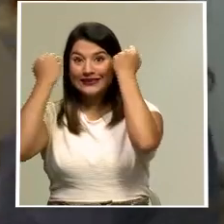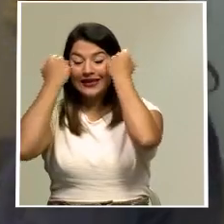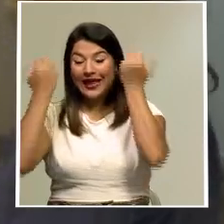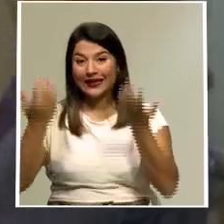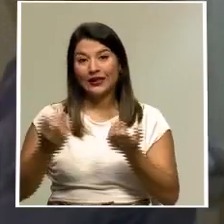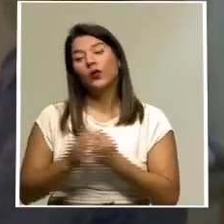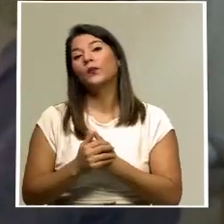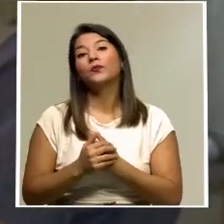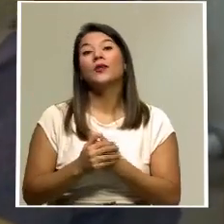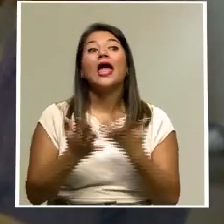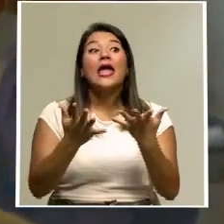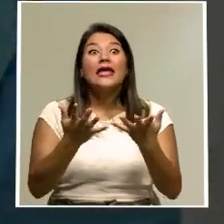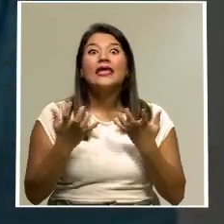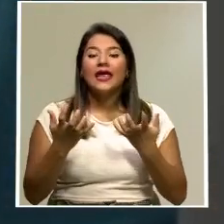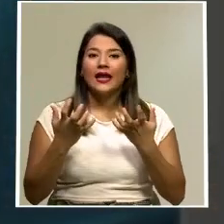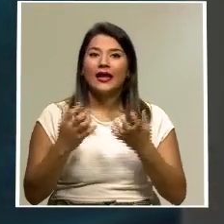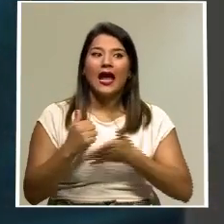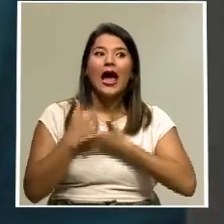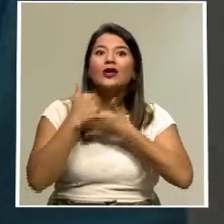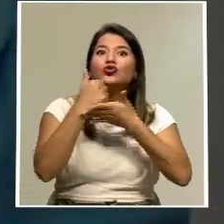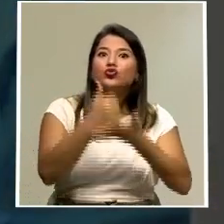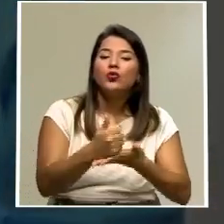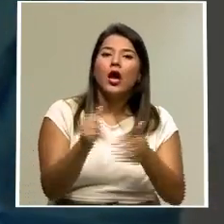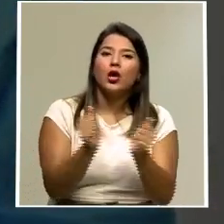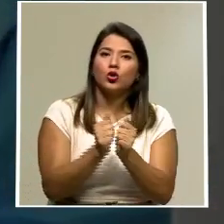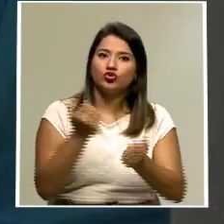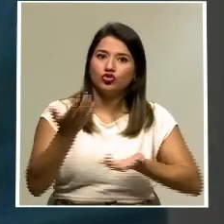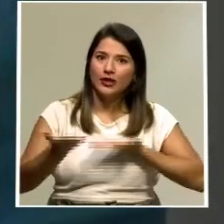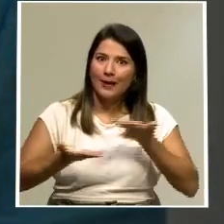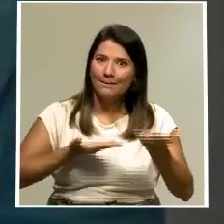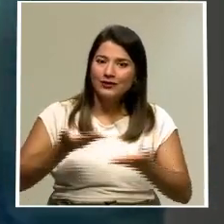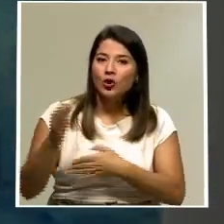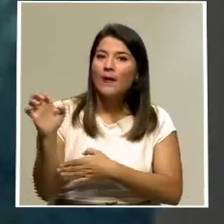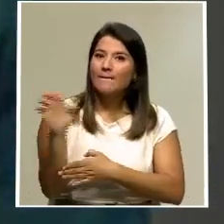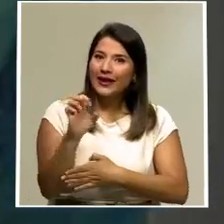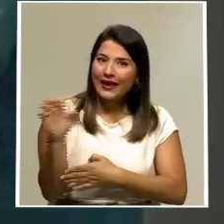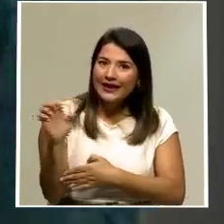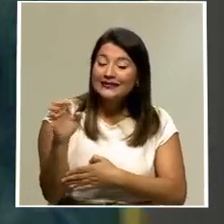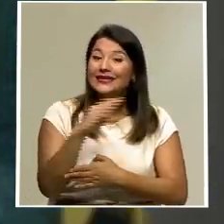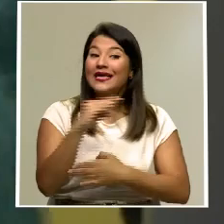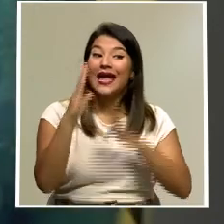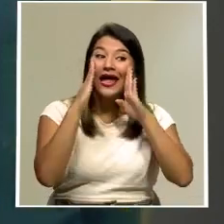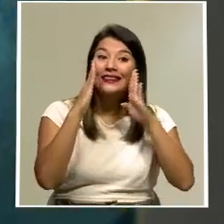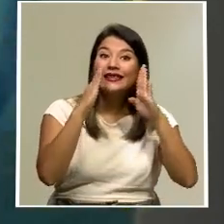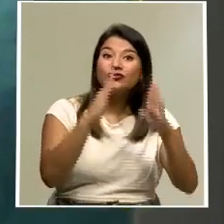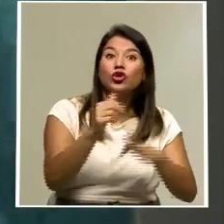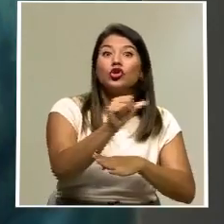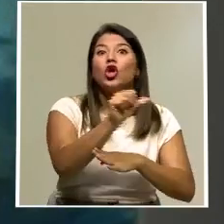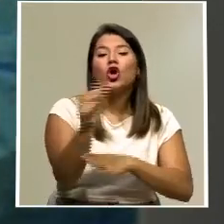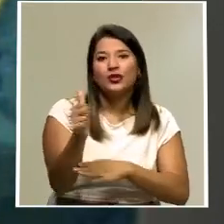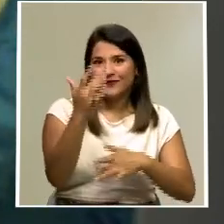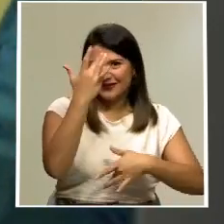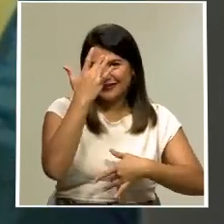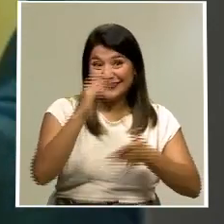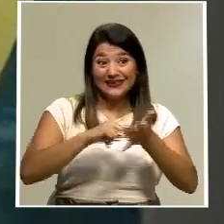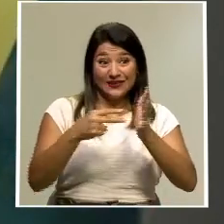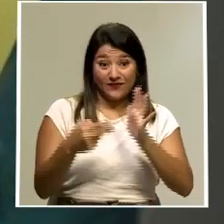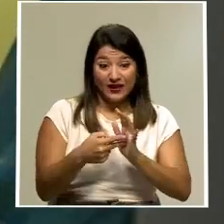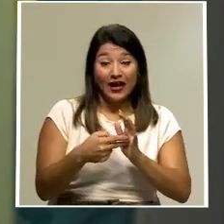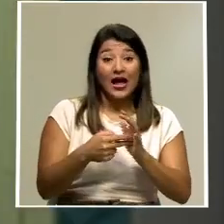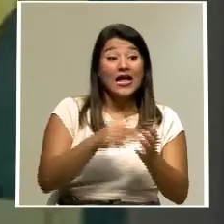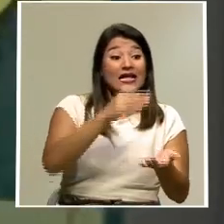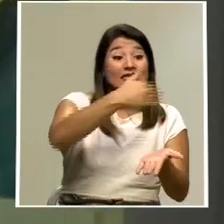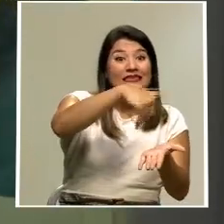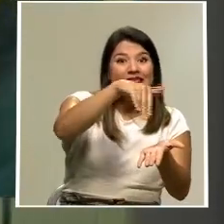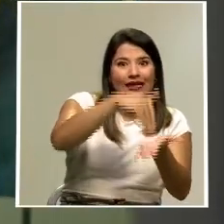con el servicio de emergencias y atención de otras enfermedades que no estén vinculadas a la COVID-19. Según manifestó